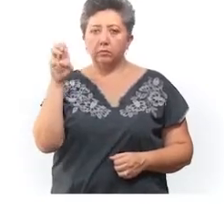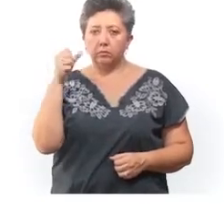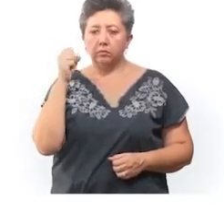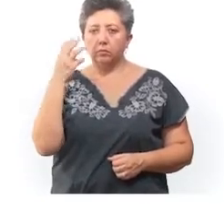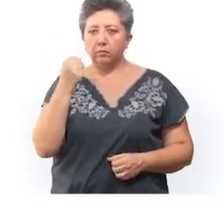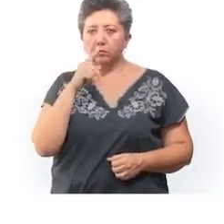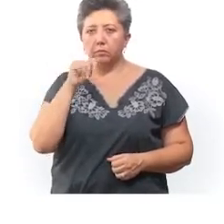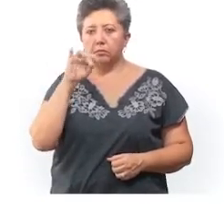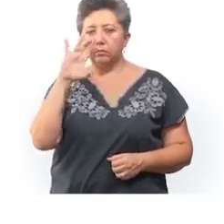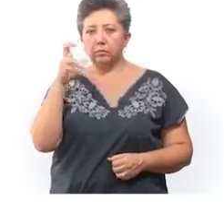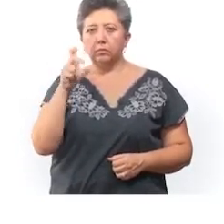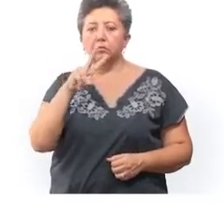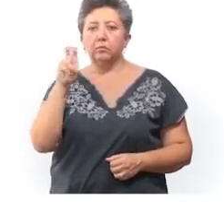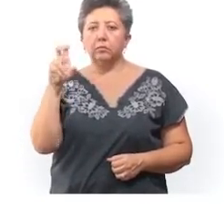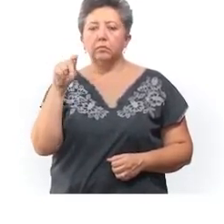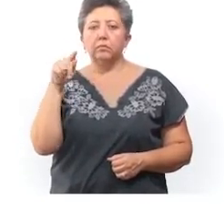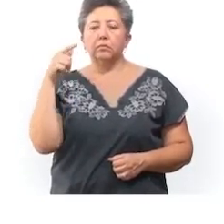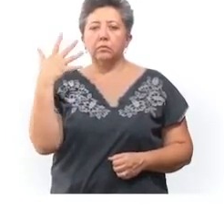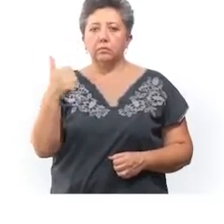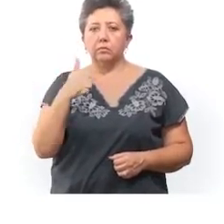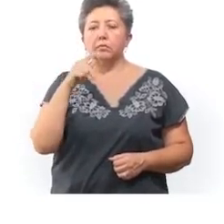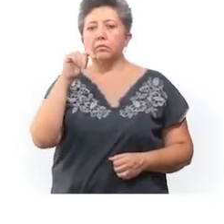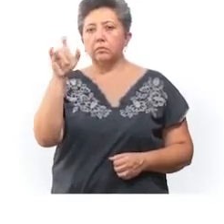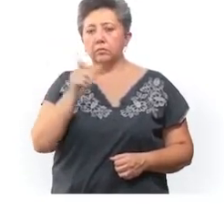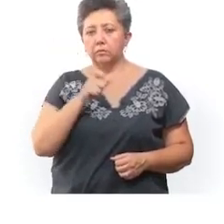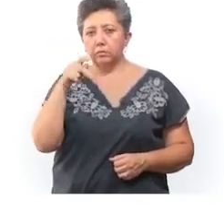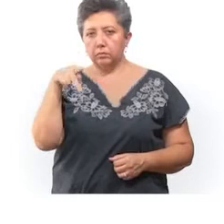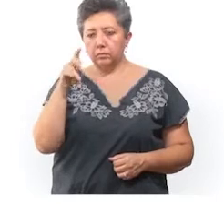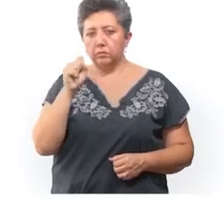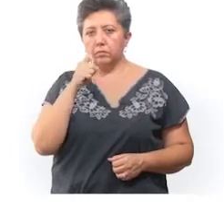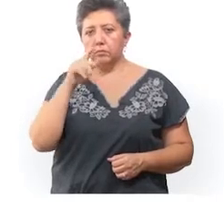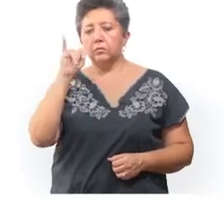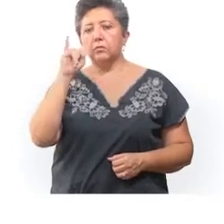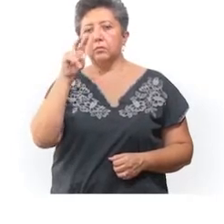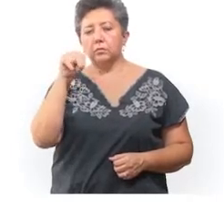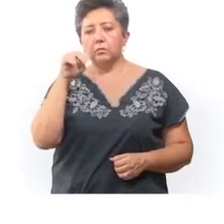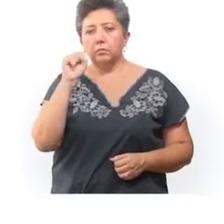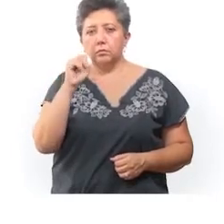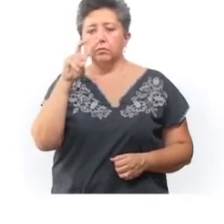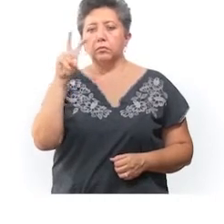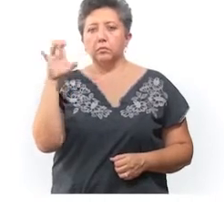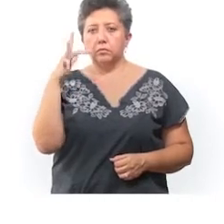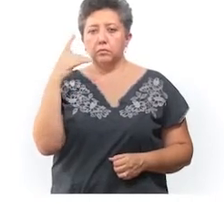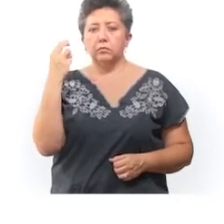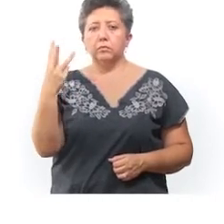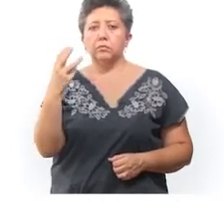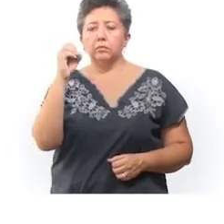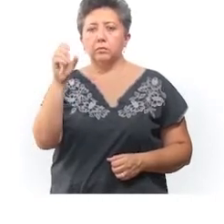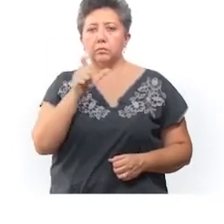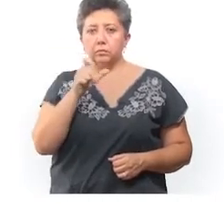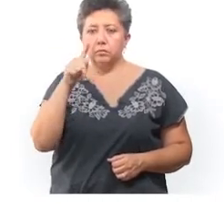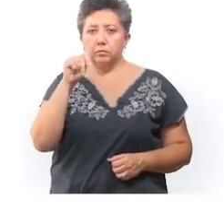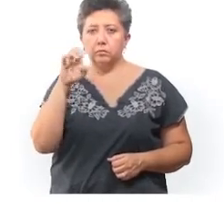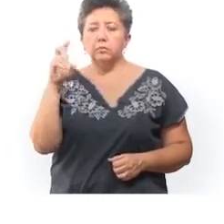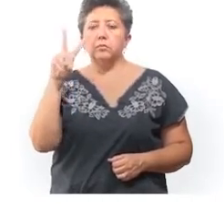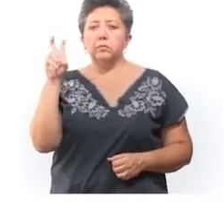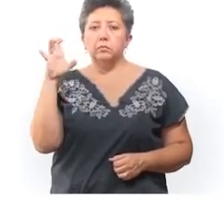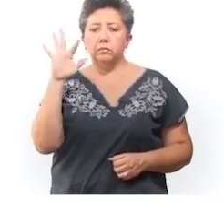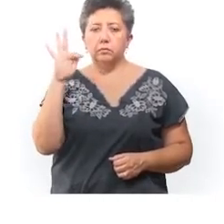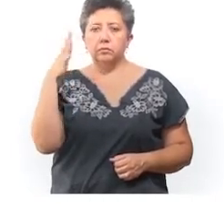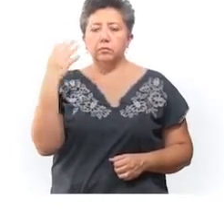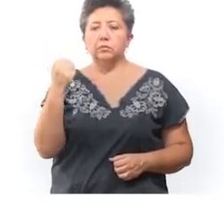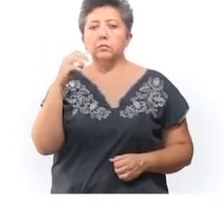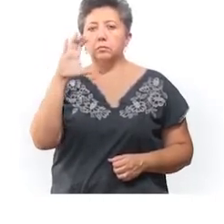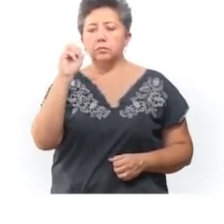Chemash, 276, Tixcocop, 259, Tinum, 253, Oxcuscap, 249